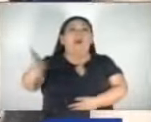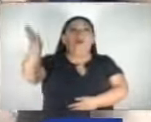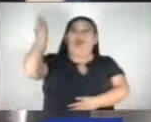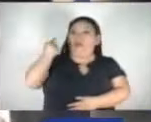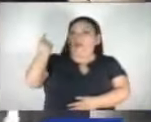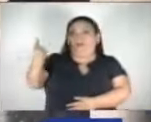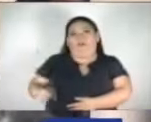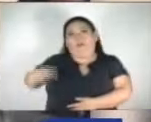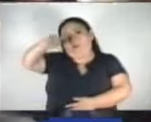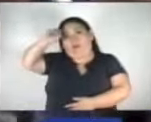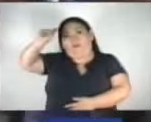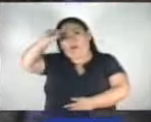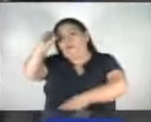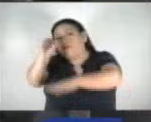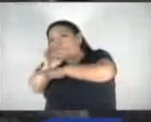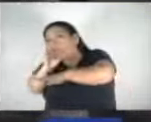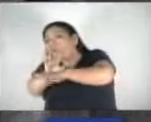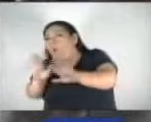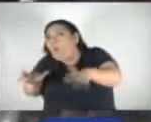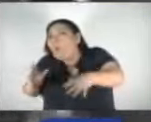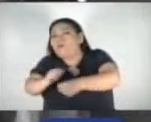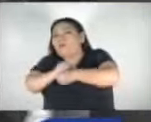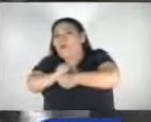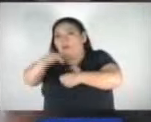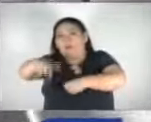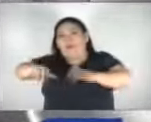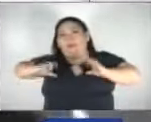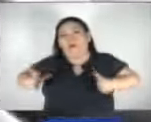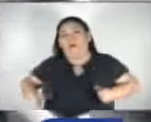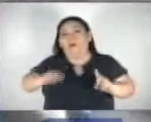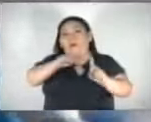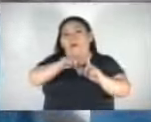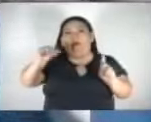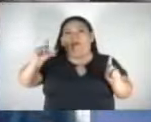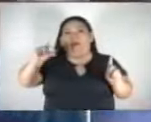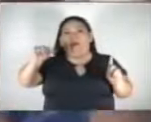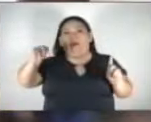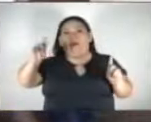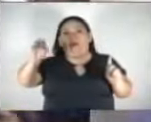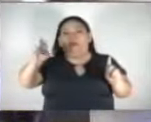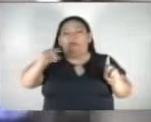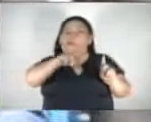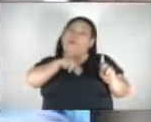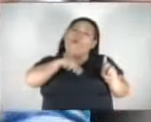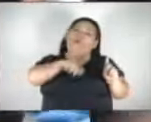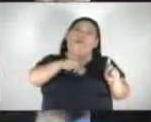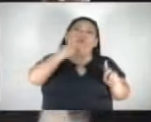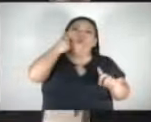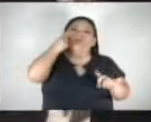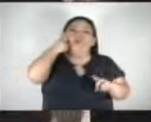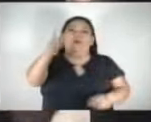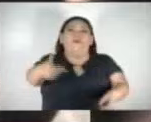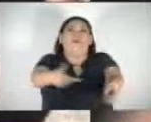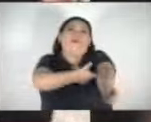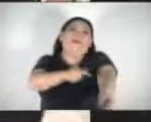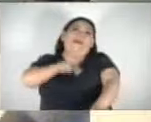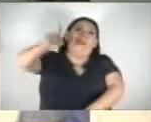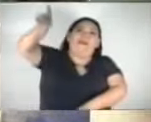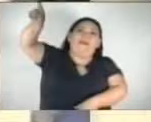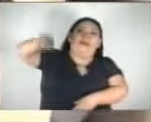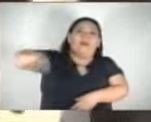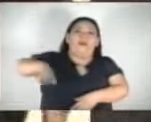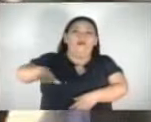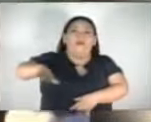El ex asesor de seguridad del gobierno Alejandro Mason murió en el Hospital Nacional Dr. José Antonio